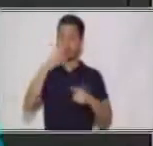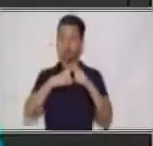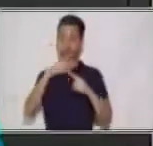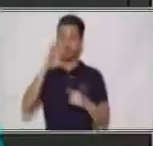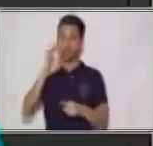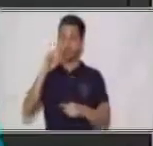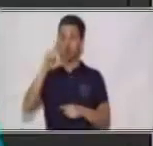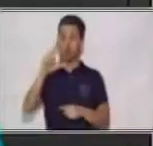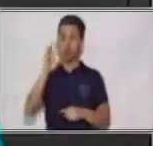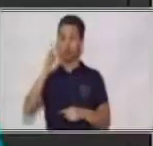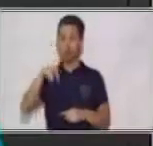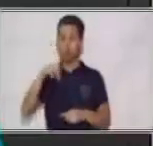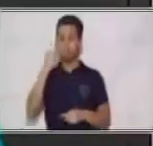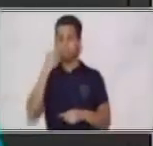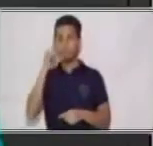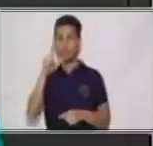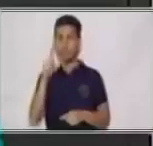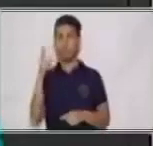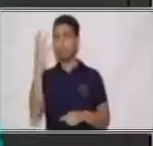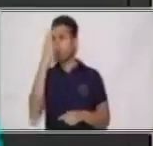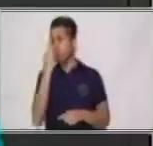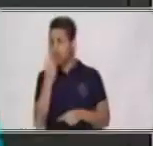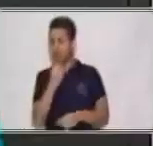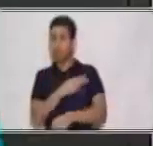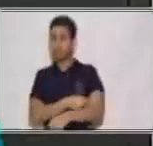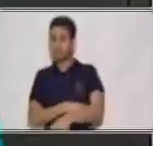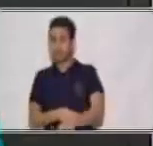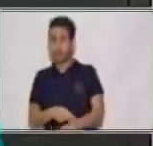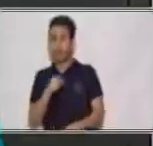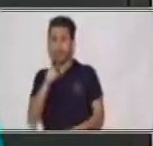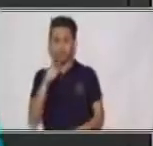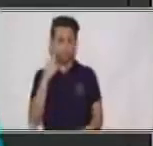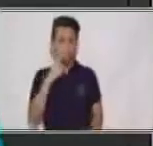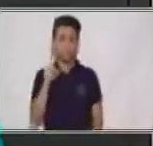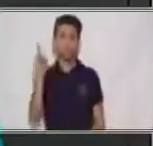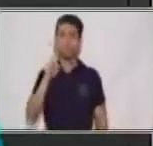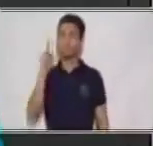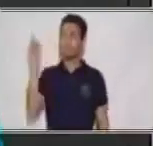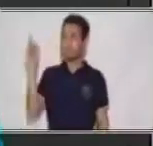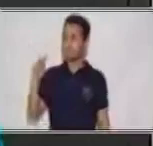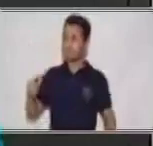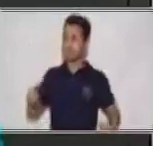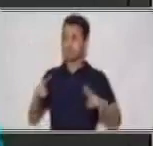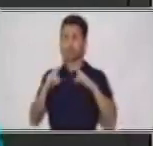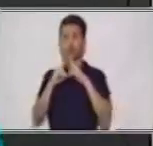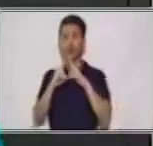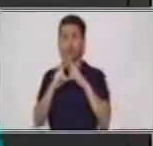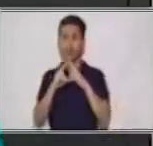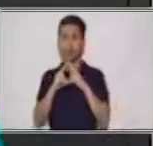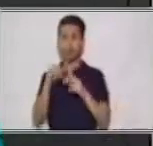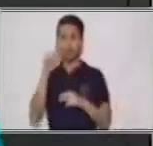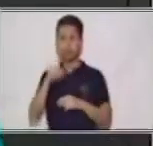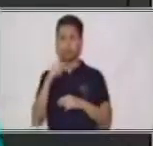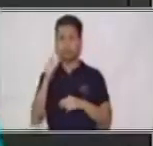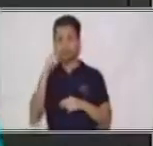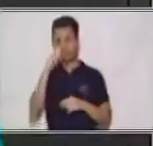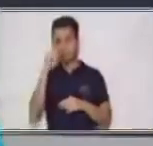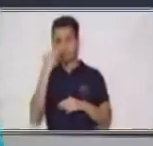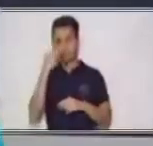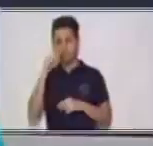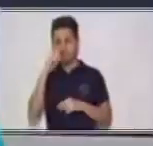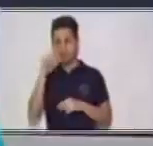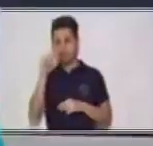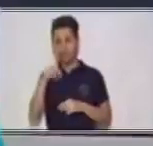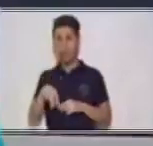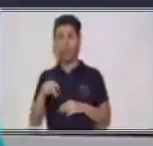que también a mí me parece muy bonito, y esto lo podemos ubicar directamente en Sololá, específicamente en Atitlán. ¿Y qué podemos